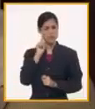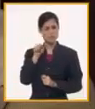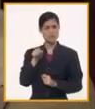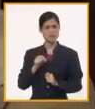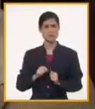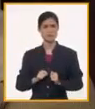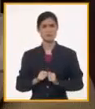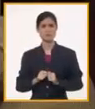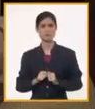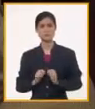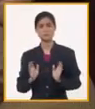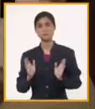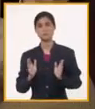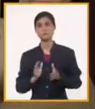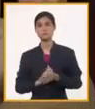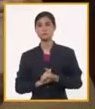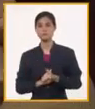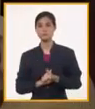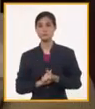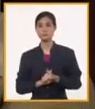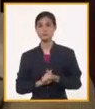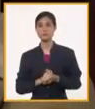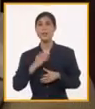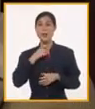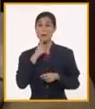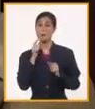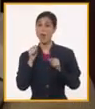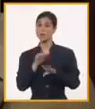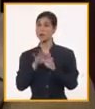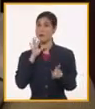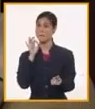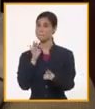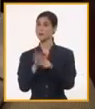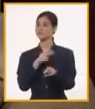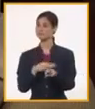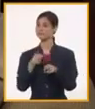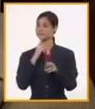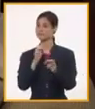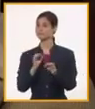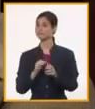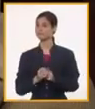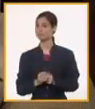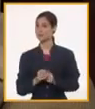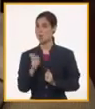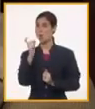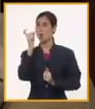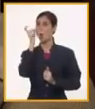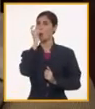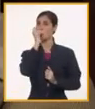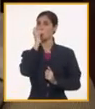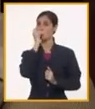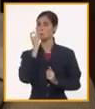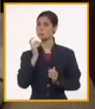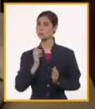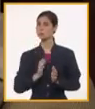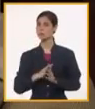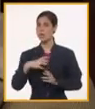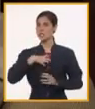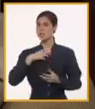Entonces, pero ahí es donde viene la cosa. El tipo tenía el